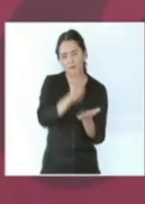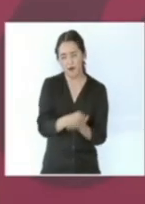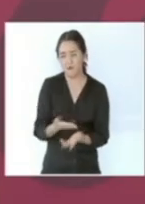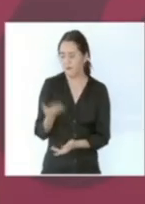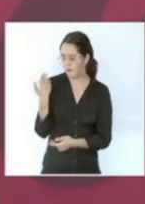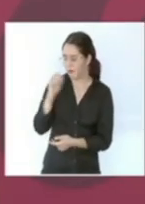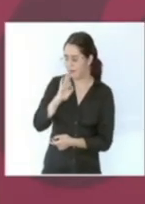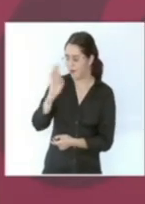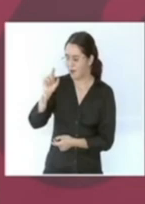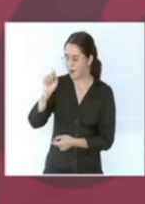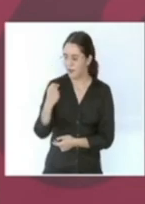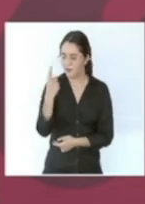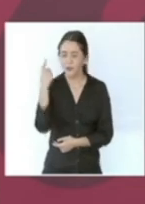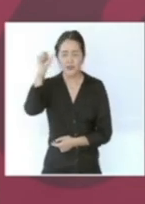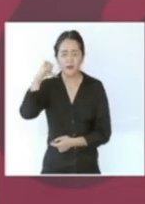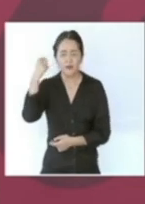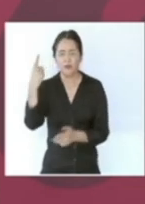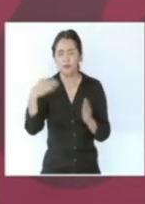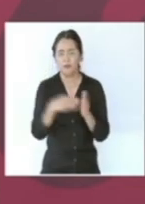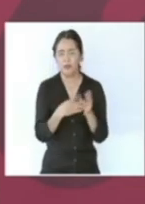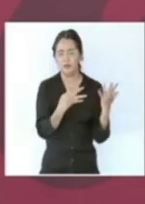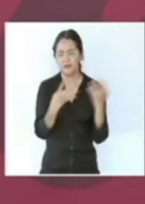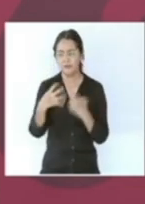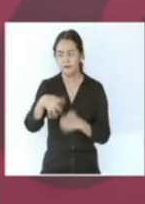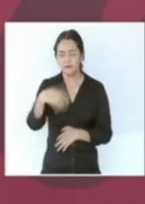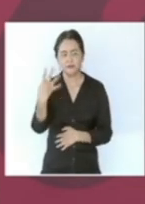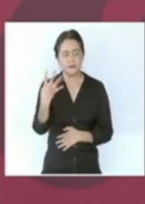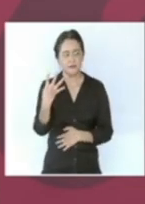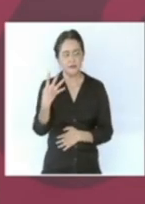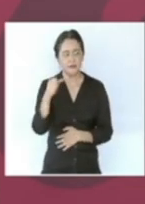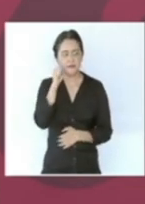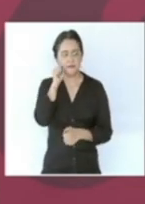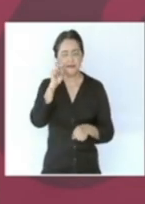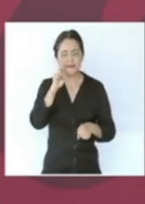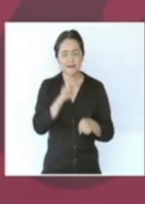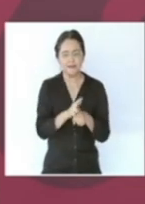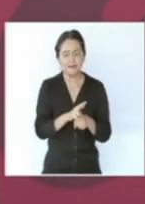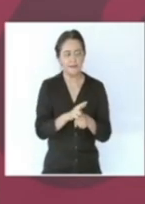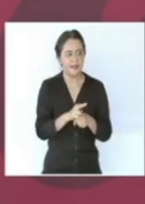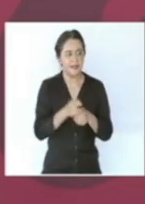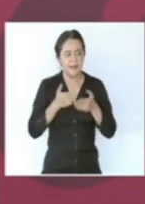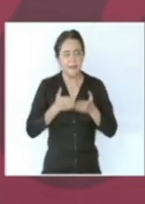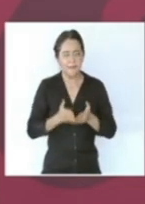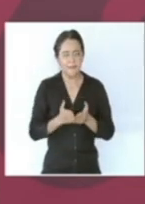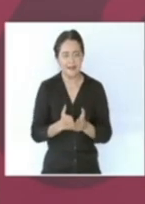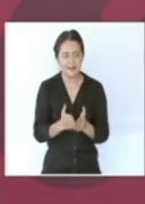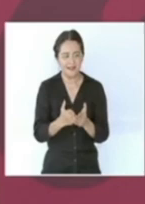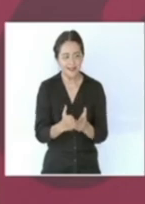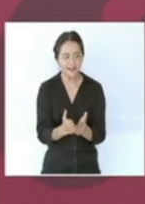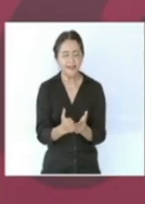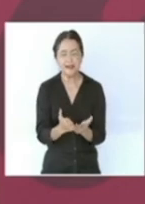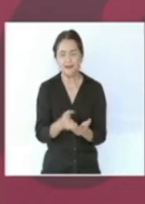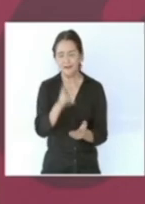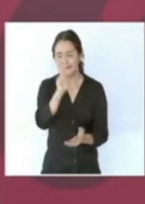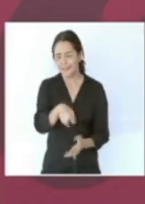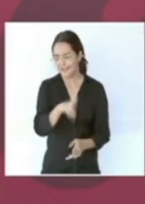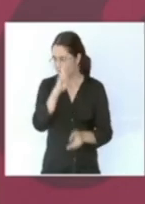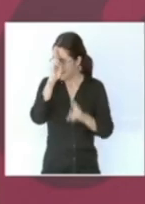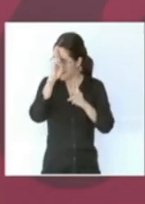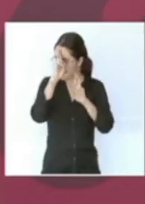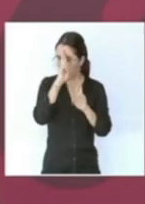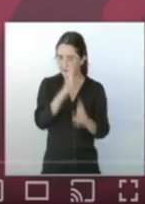la Secretaría de Marina armada de México refrendo un respeto absoluto a las decisiones de nuestro